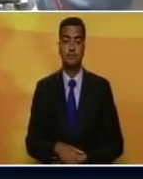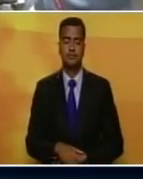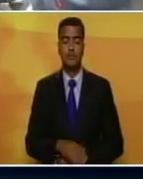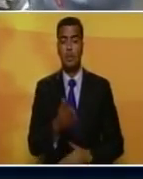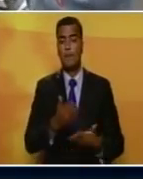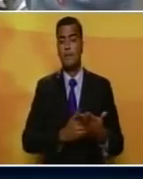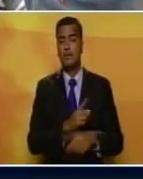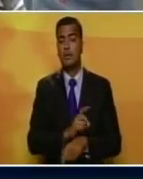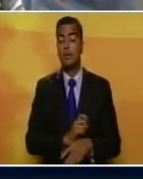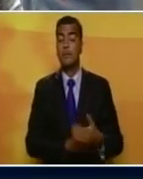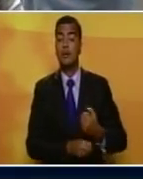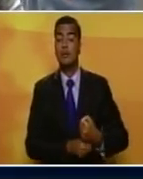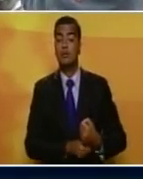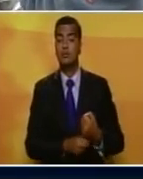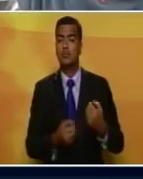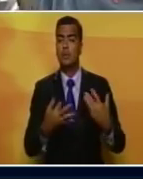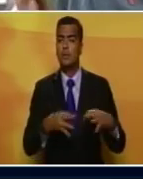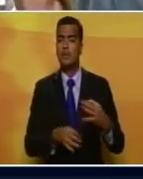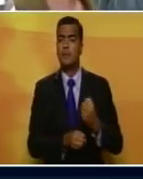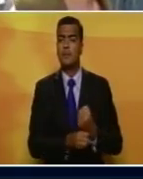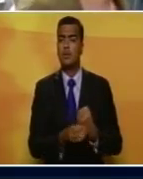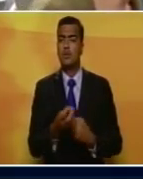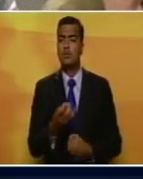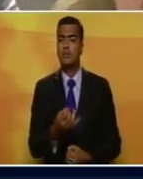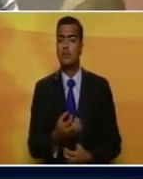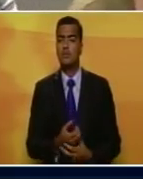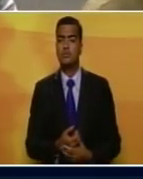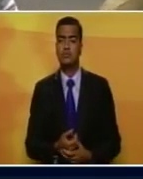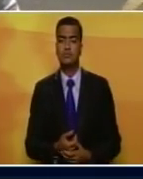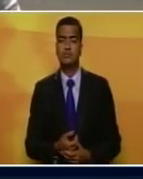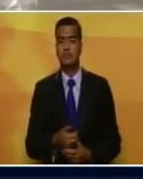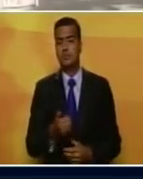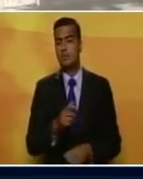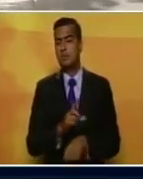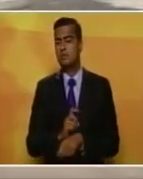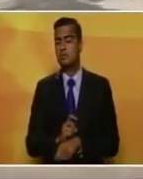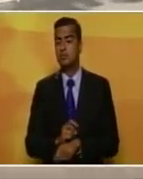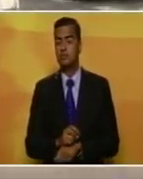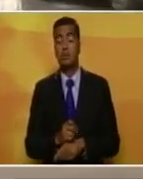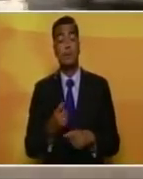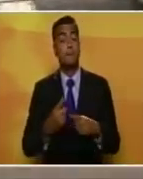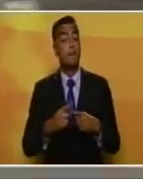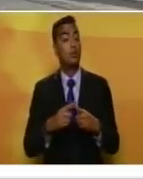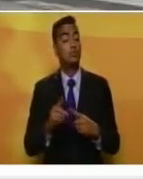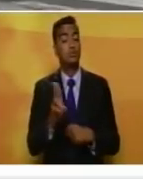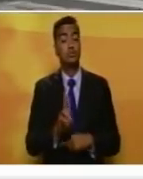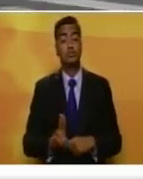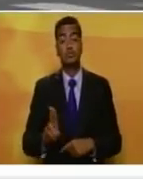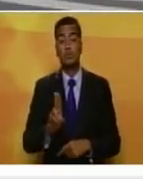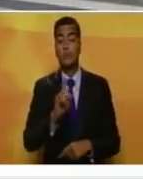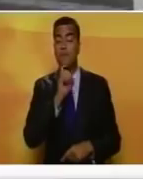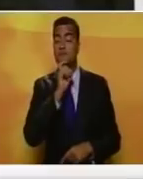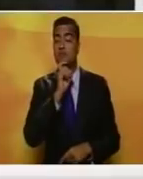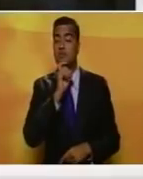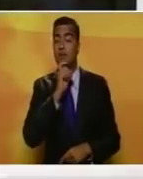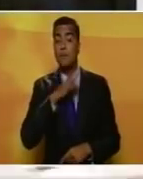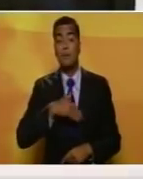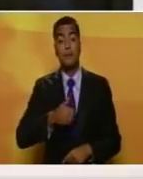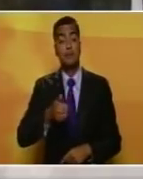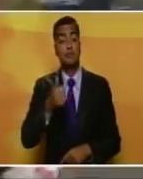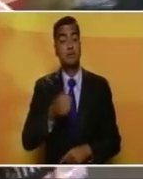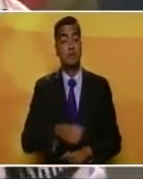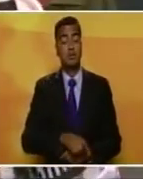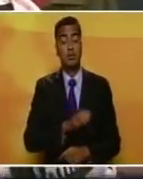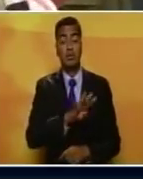El pasaje urbano se discute con los alcaldes. El noticiero Venevisión consultó la opinión de los usuarios en relación con el paro